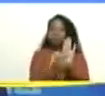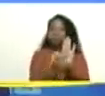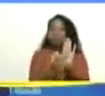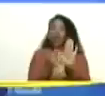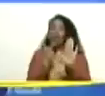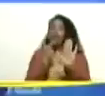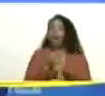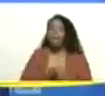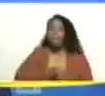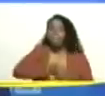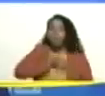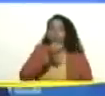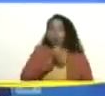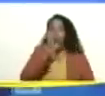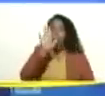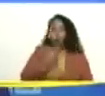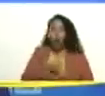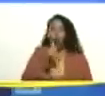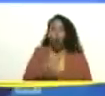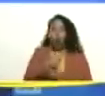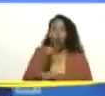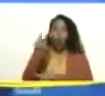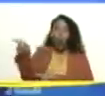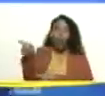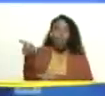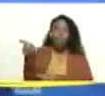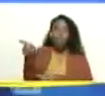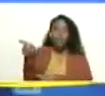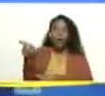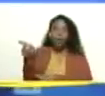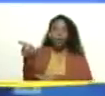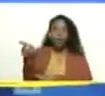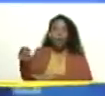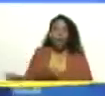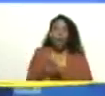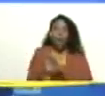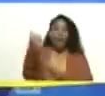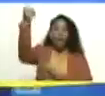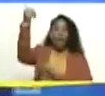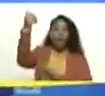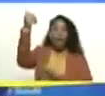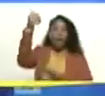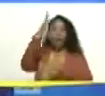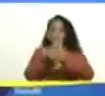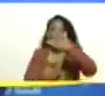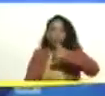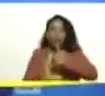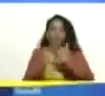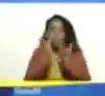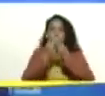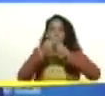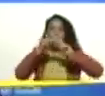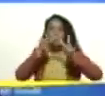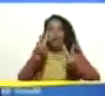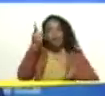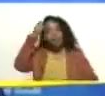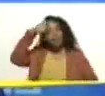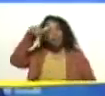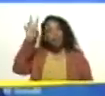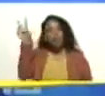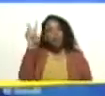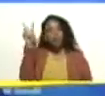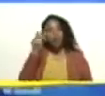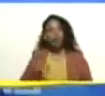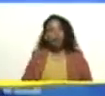declarado su culpabilidad en crímenes de lesa humanidad contra el noble y pacífico pueblo de Venezuela.